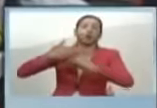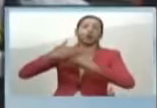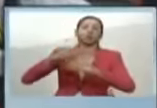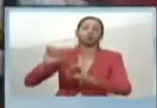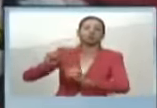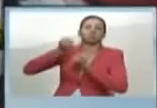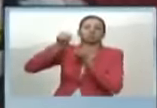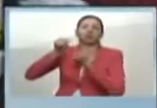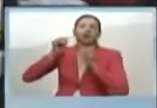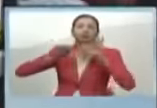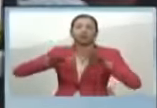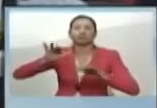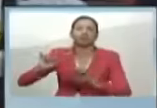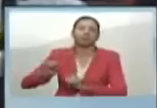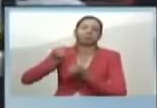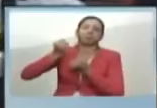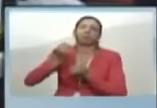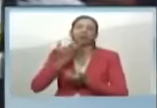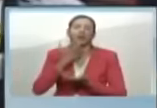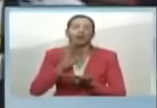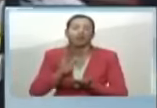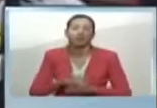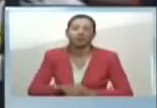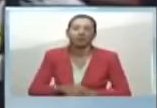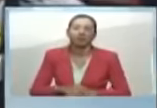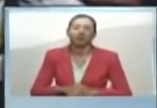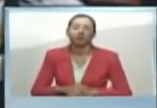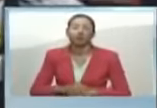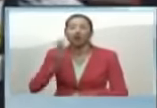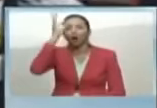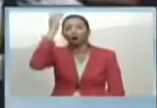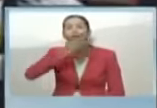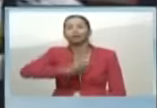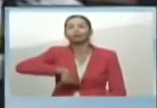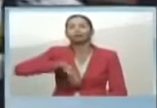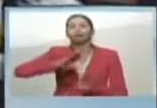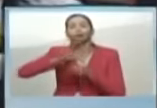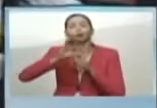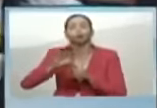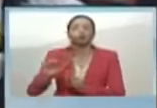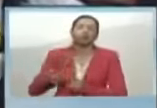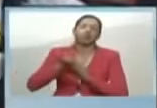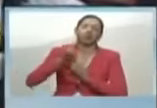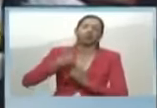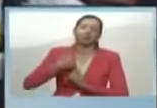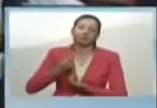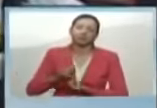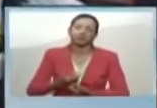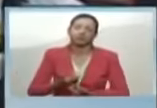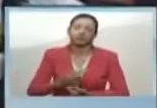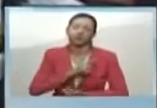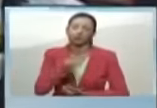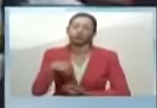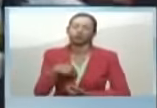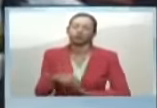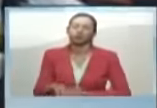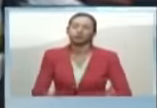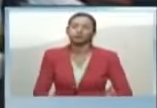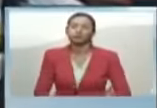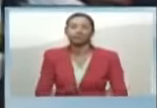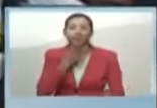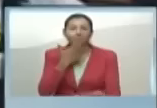nuestro caso del Consejo Presidencial de Cultura. Y por ello le queremos pedir,